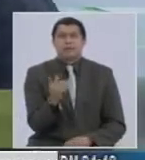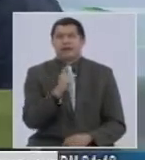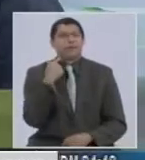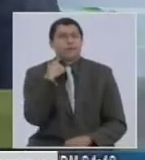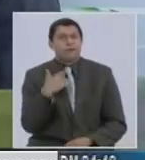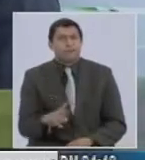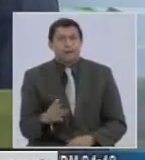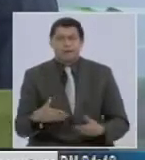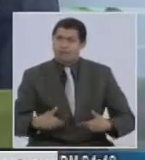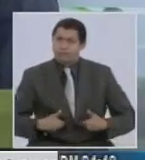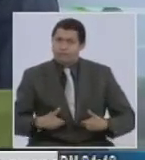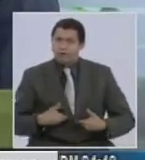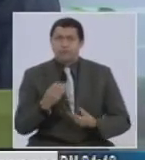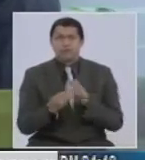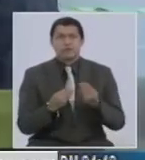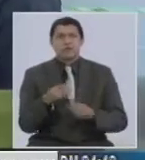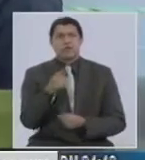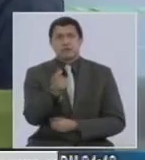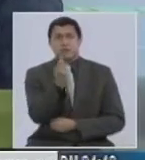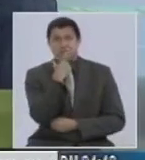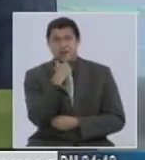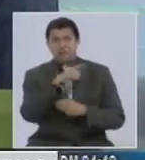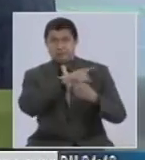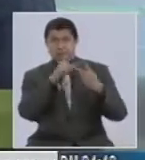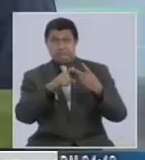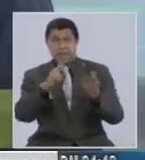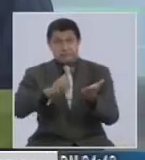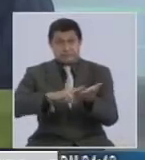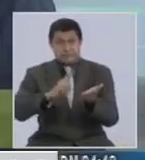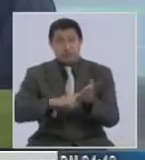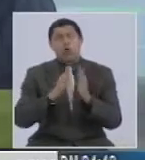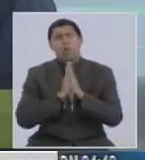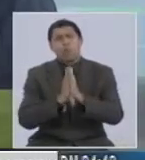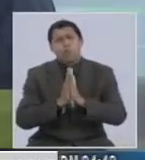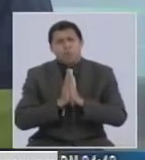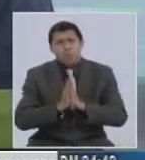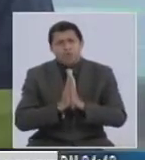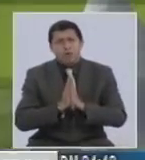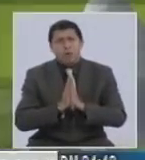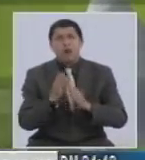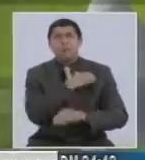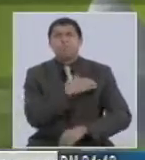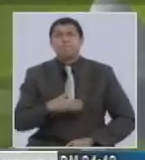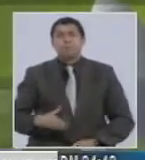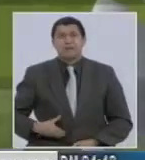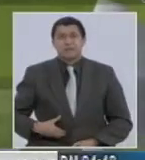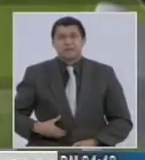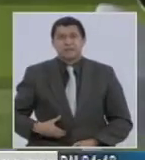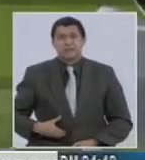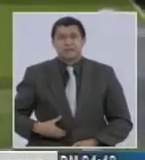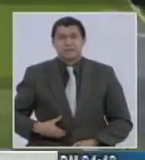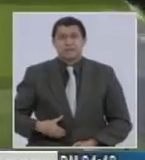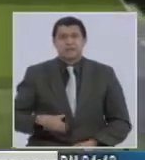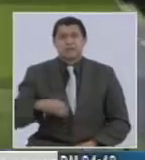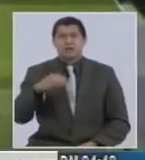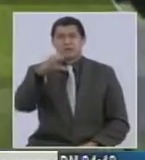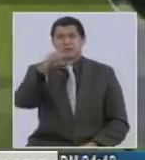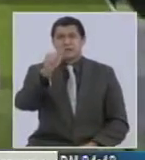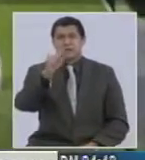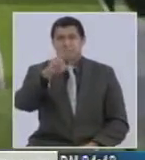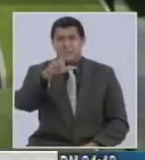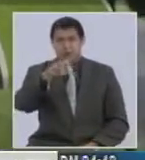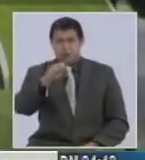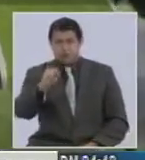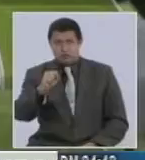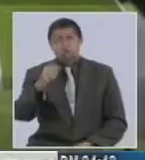pierda ese esfuerzo que hicieron con esa medicina. Y al Seguro Social, que por favor el presidente, el señor Carlos Rotondano, nos atienda,